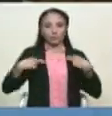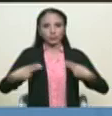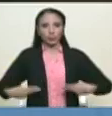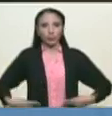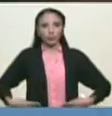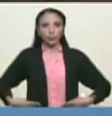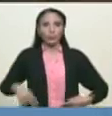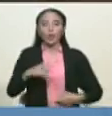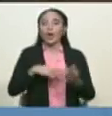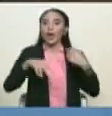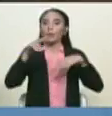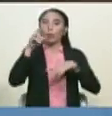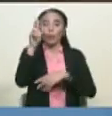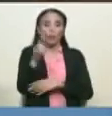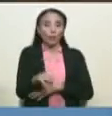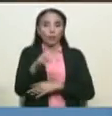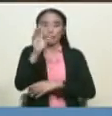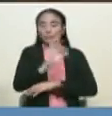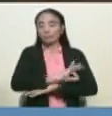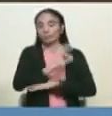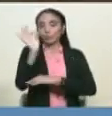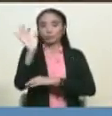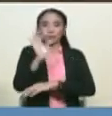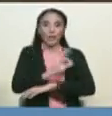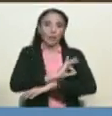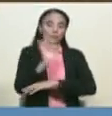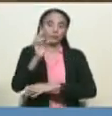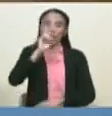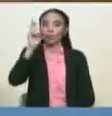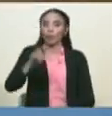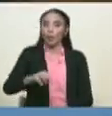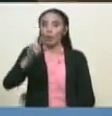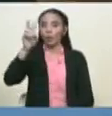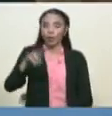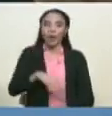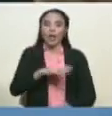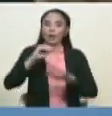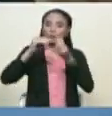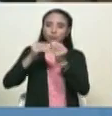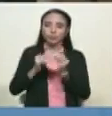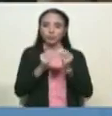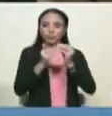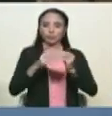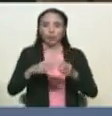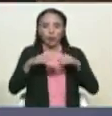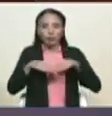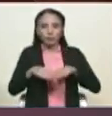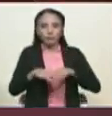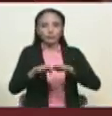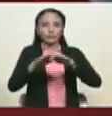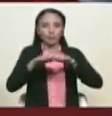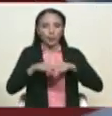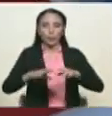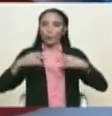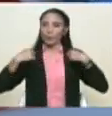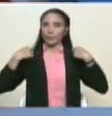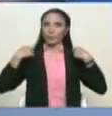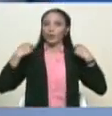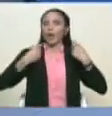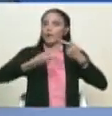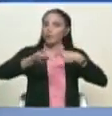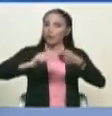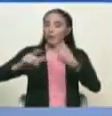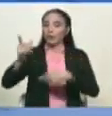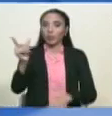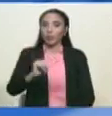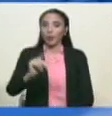vienen con mucho amor a tratar o a confeccionar cada prenda para que sea solidaria